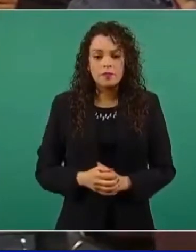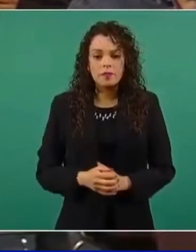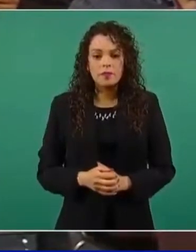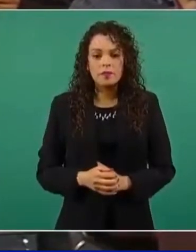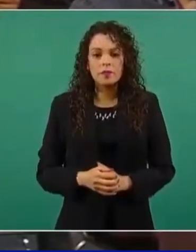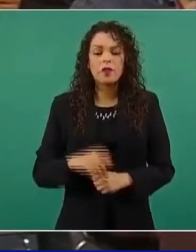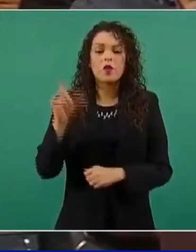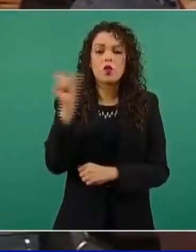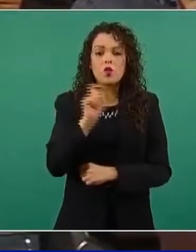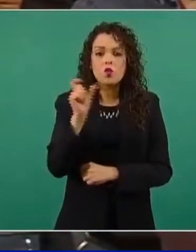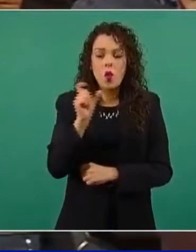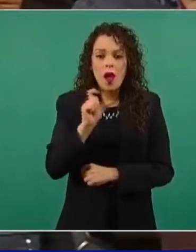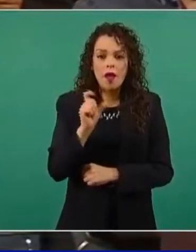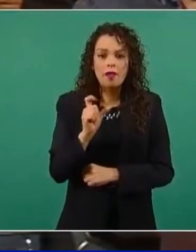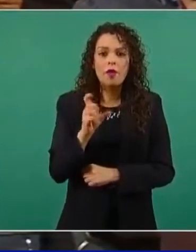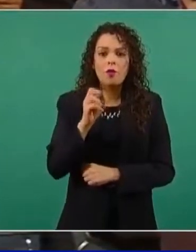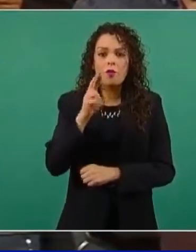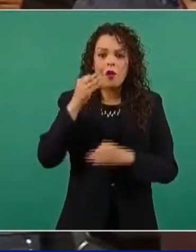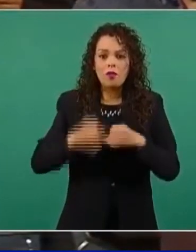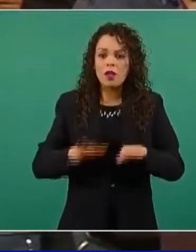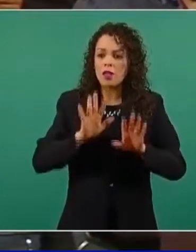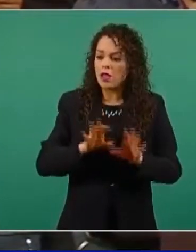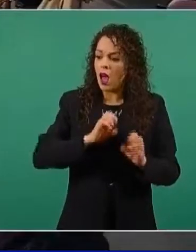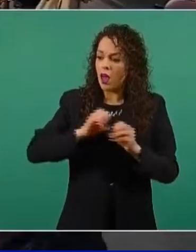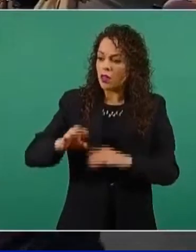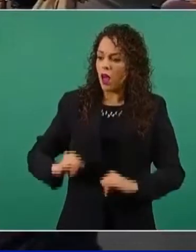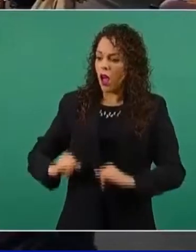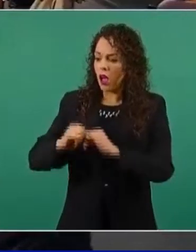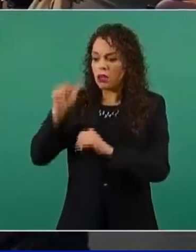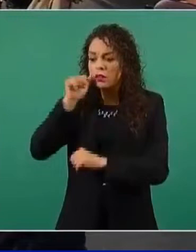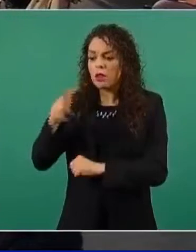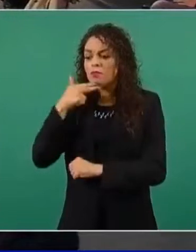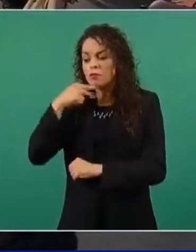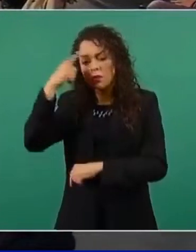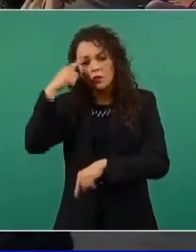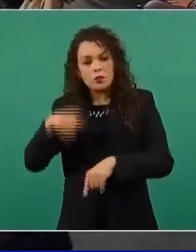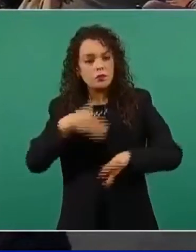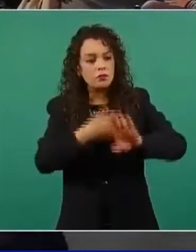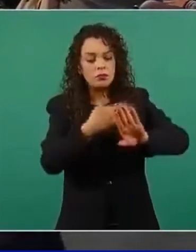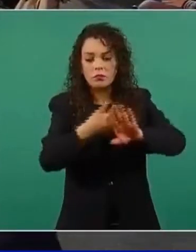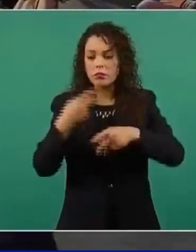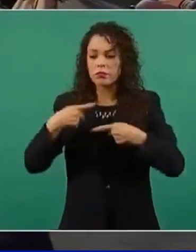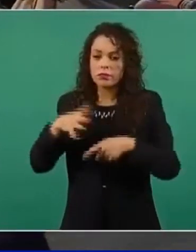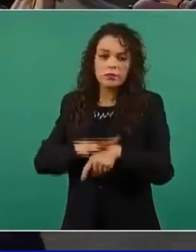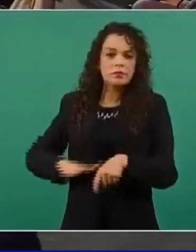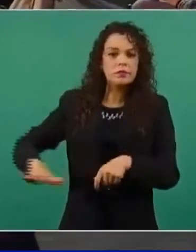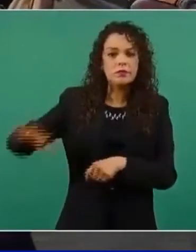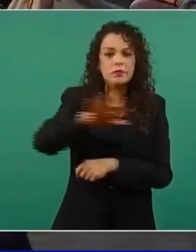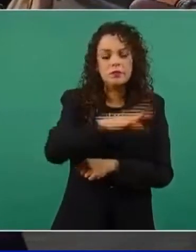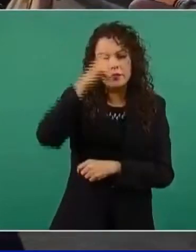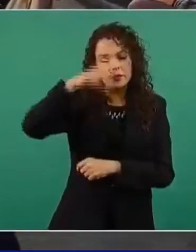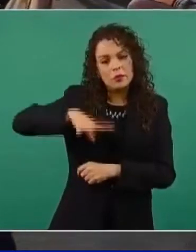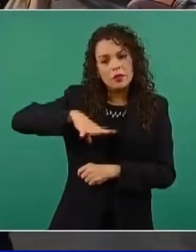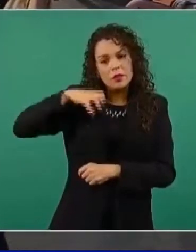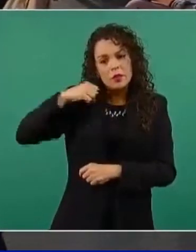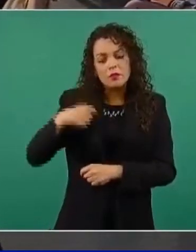las instituciones en Quintana Roo en perjuicio de los ciudadanos? Bueno,